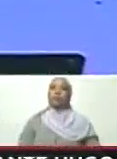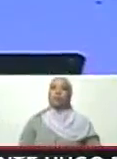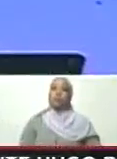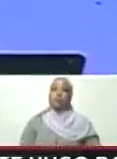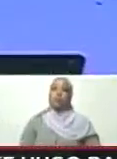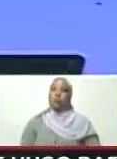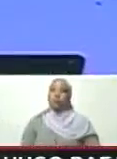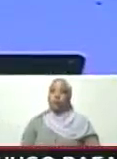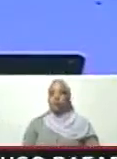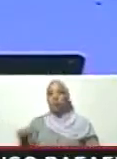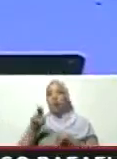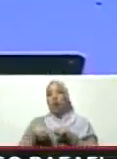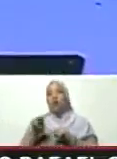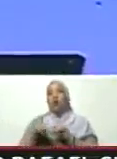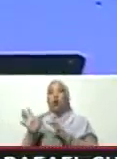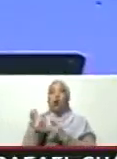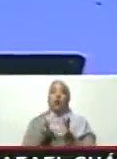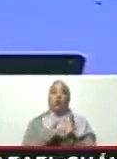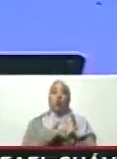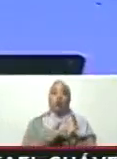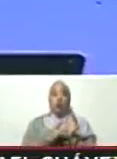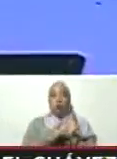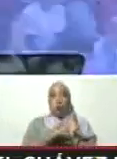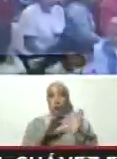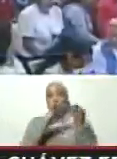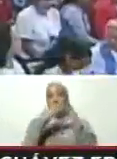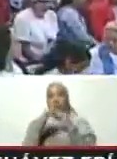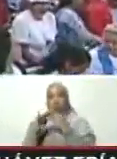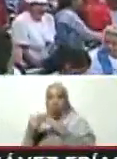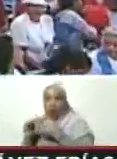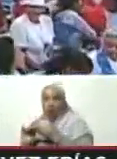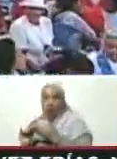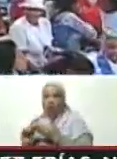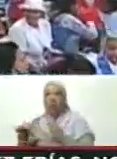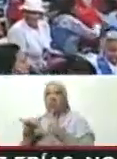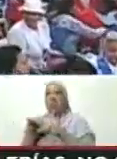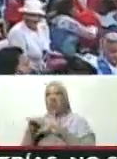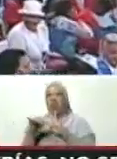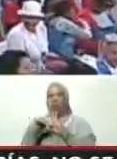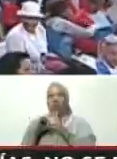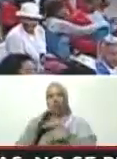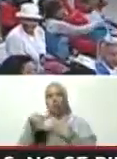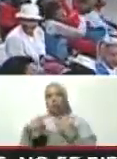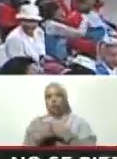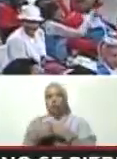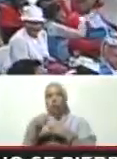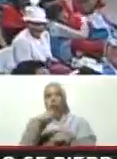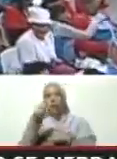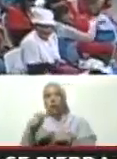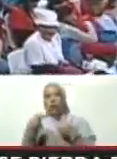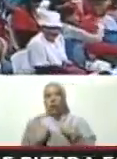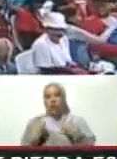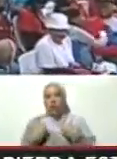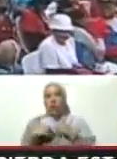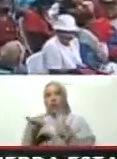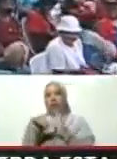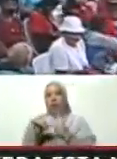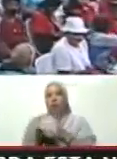de Niño Jesús, de Boquerón, del Amparo, a todos los vecinos de la zona, pues,